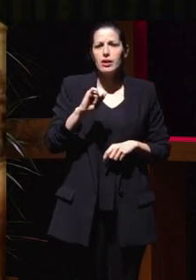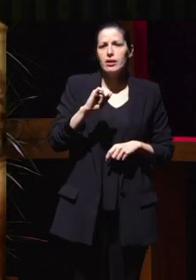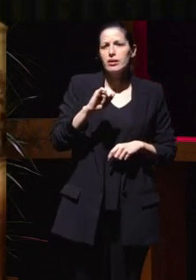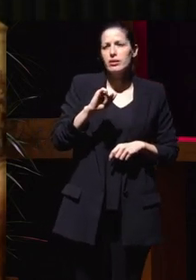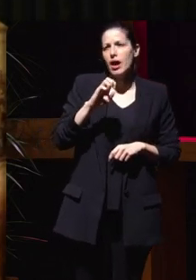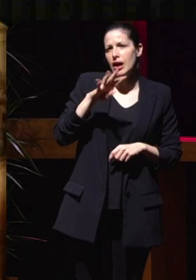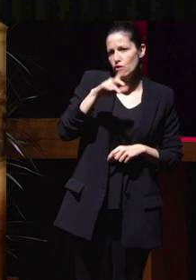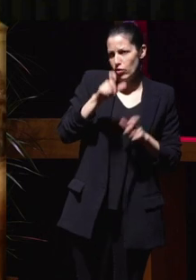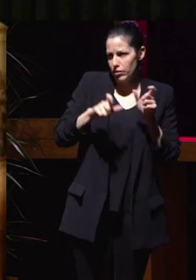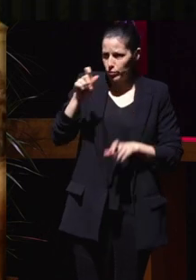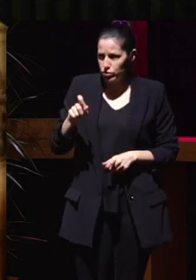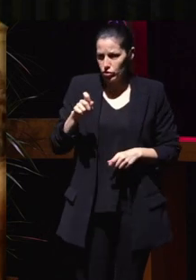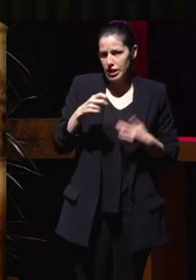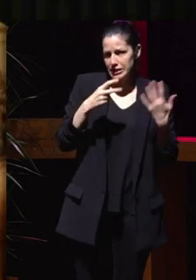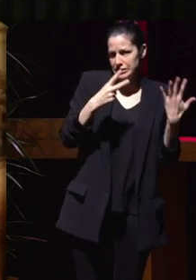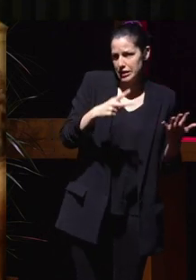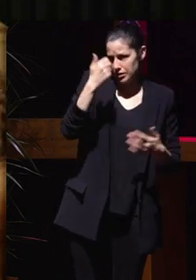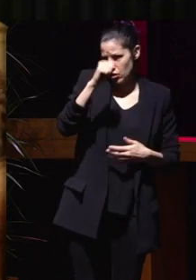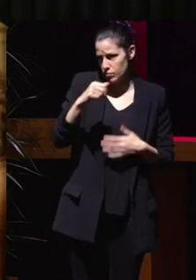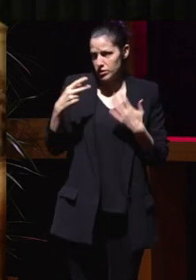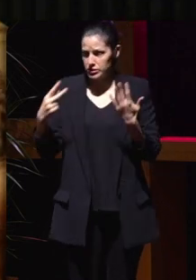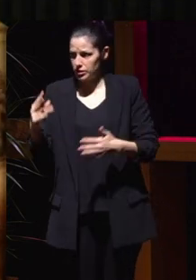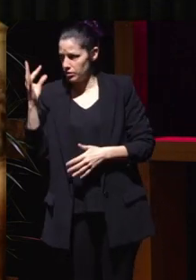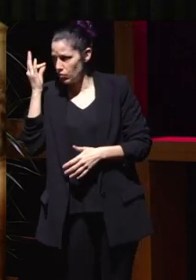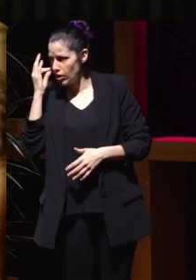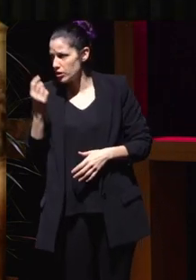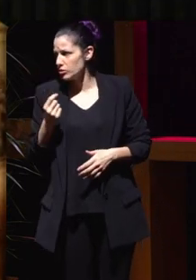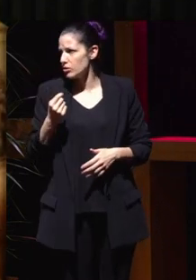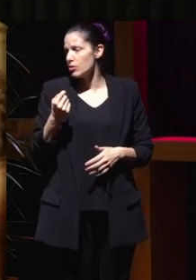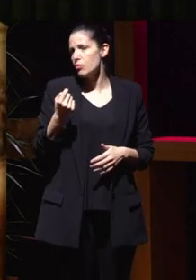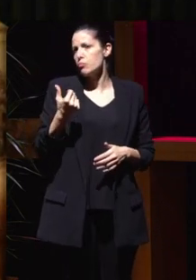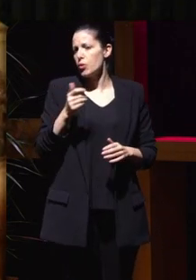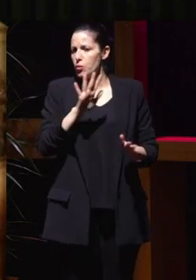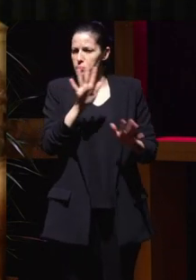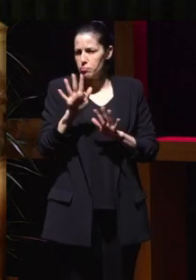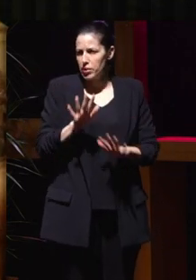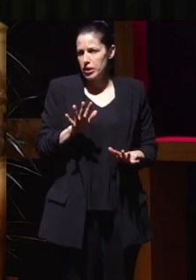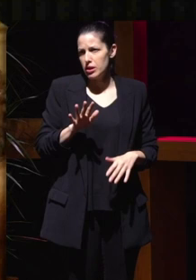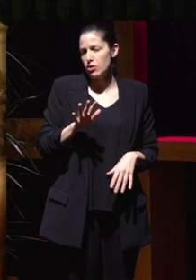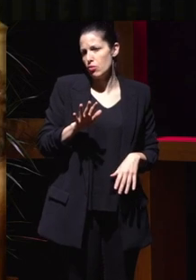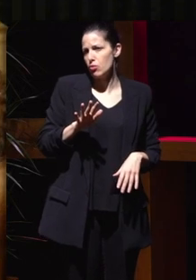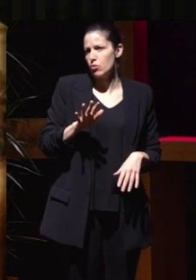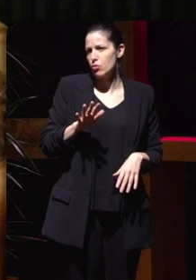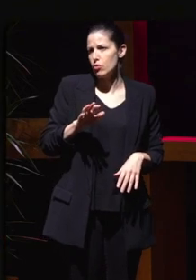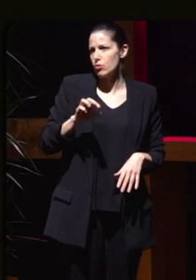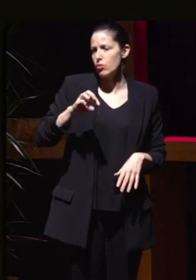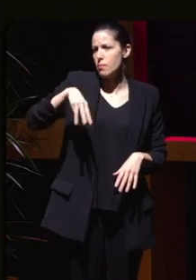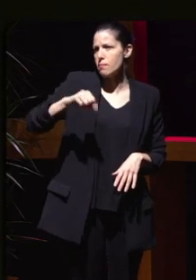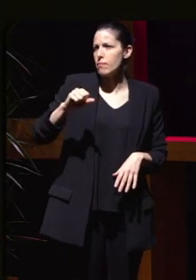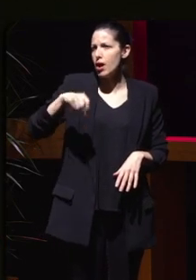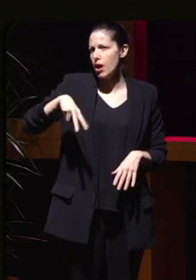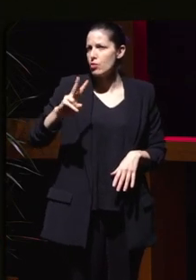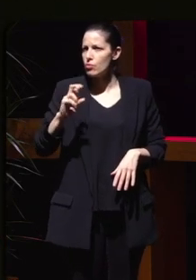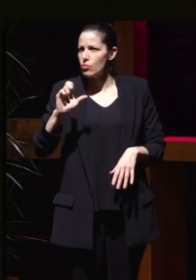más o menos hay como un poco Manuel Rivas como eleva esas cosas como vamos a favor era para que comentaras eso